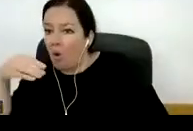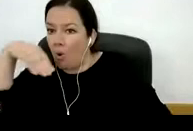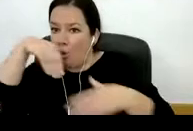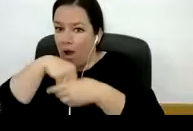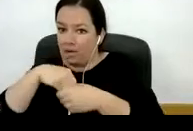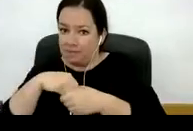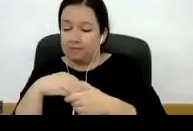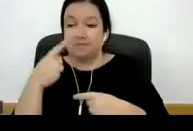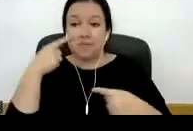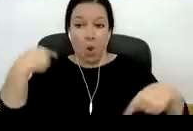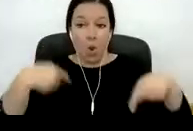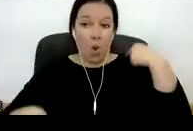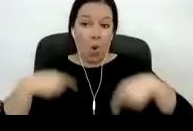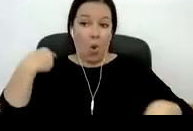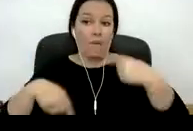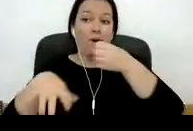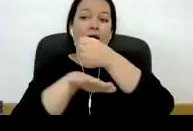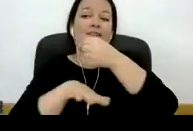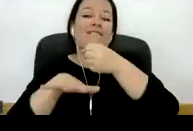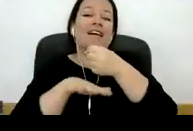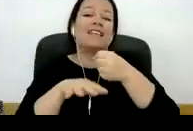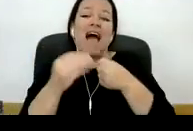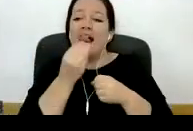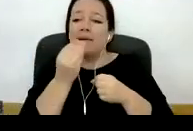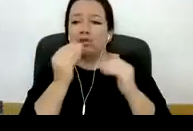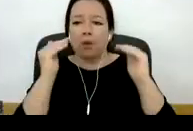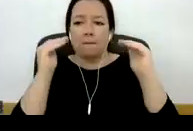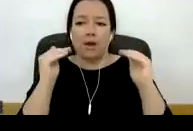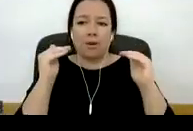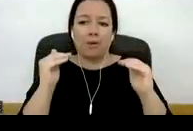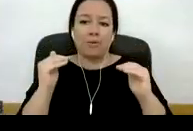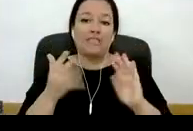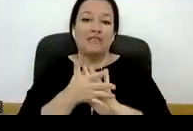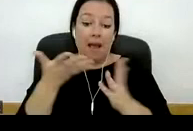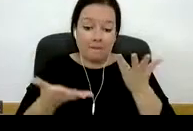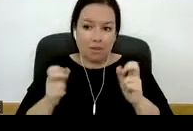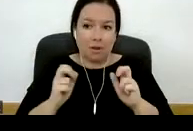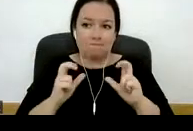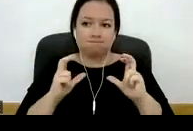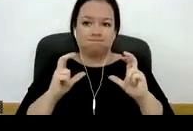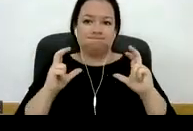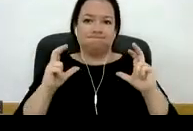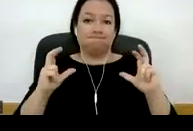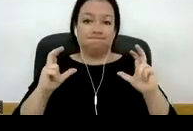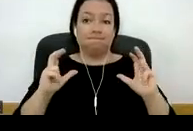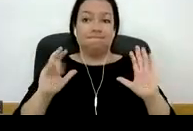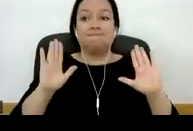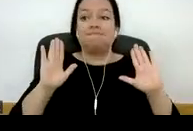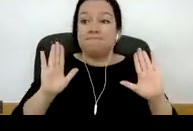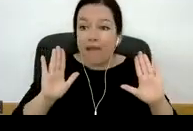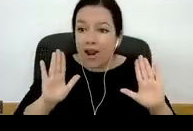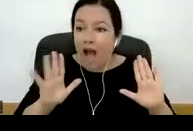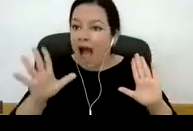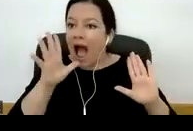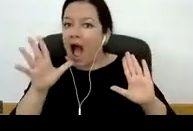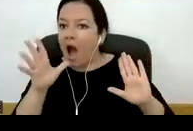el metabolismo basal baja, con lo que aumentamos de peso, y sin embargo tenemos menos